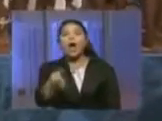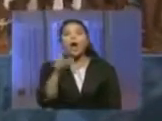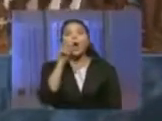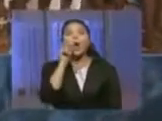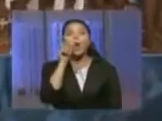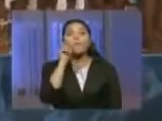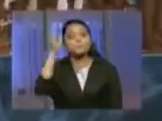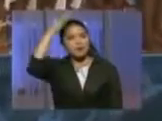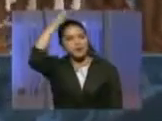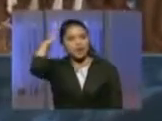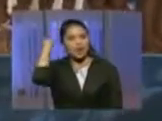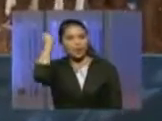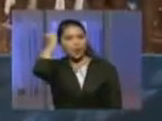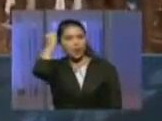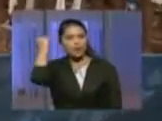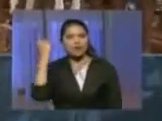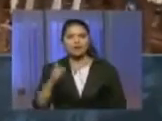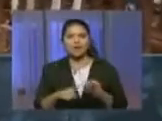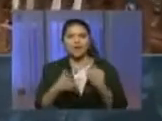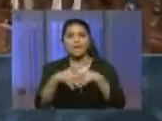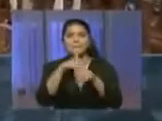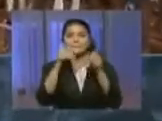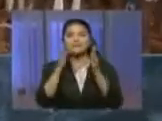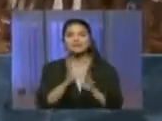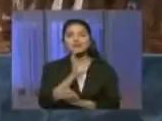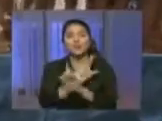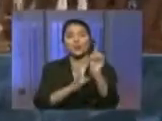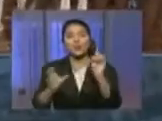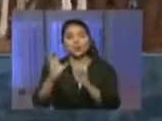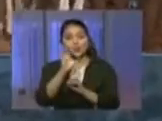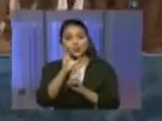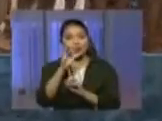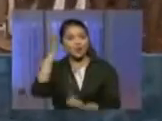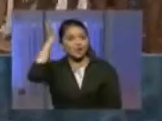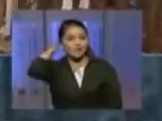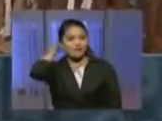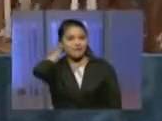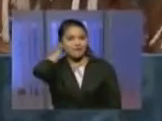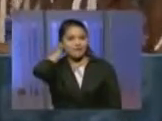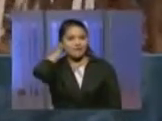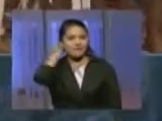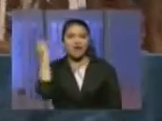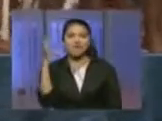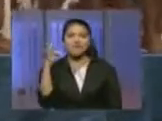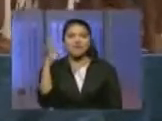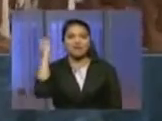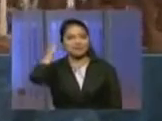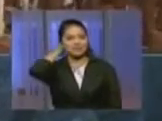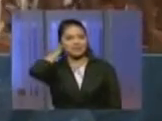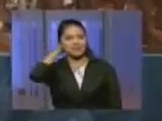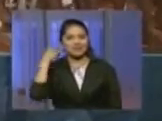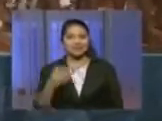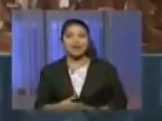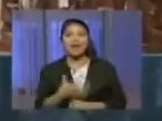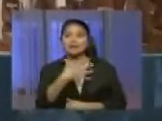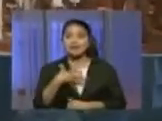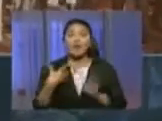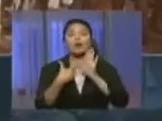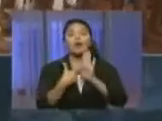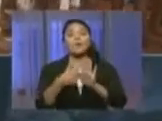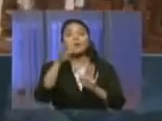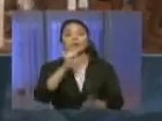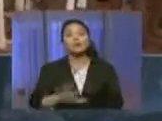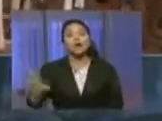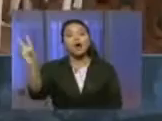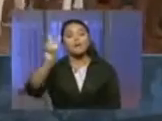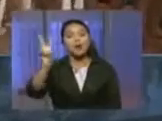coleta al ministro de la cultura Fredy Ñáñez yo quiero que ustedes les muestren el país